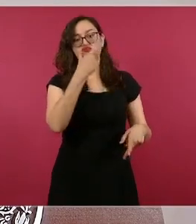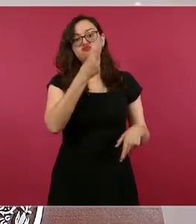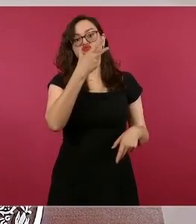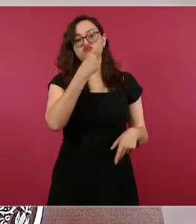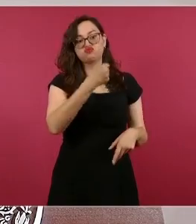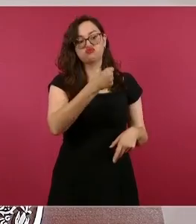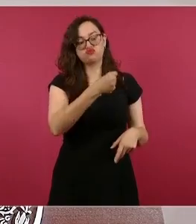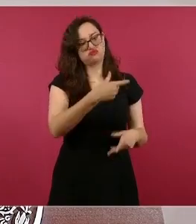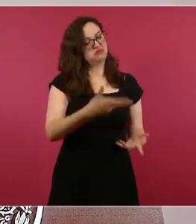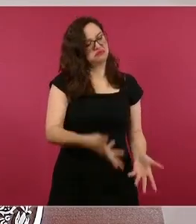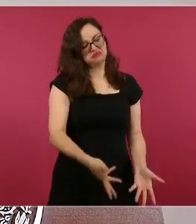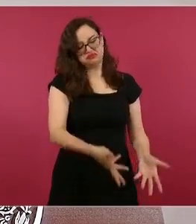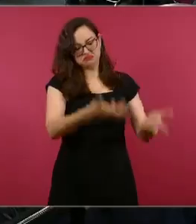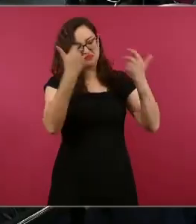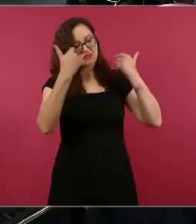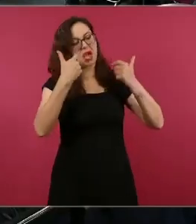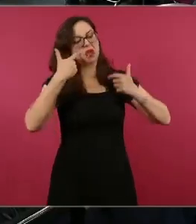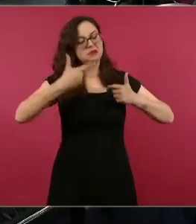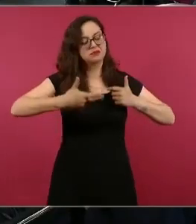Yo respeto todo eso, pero